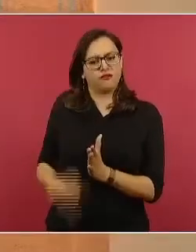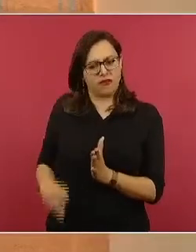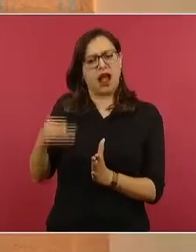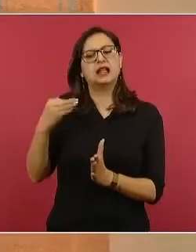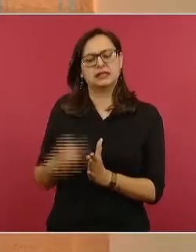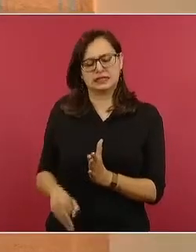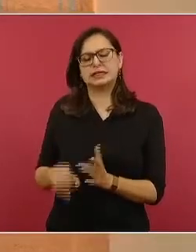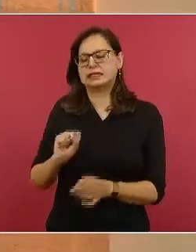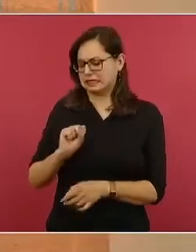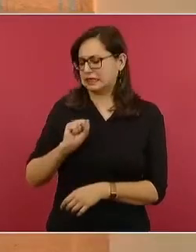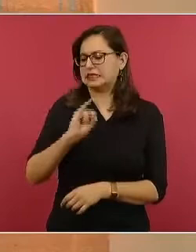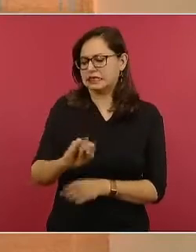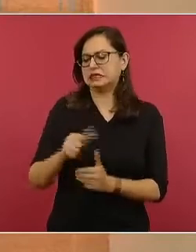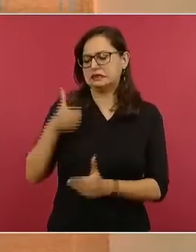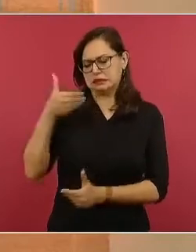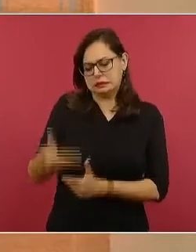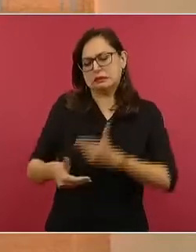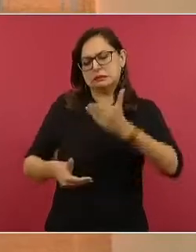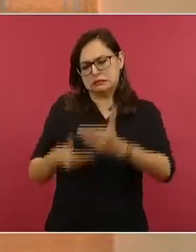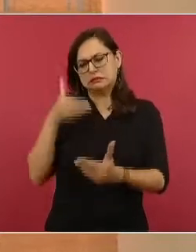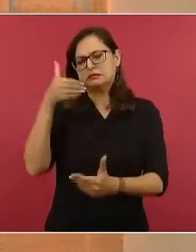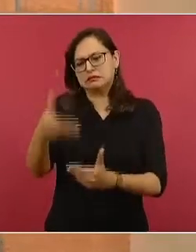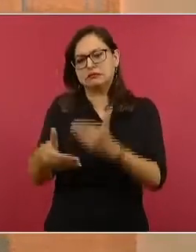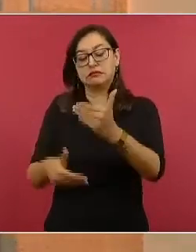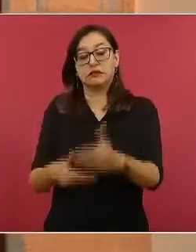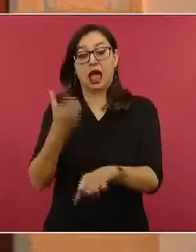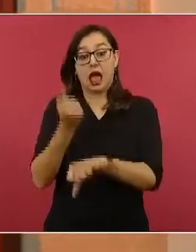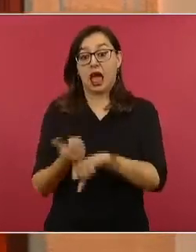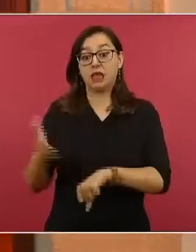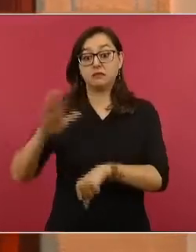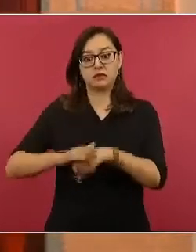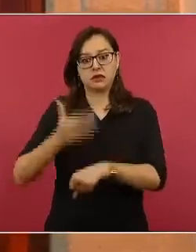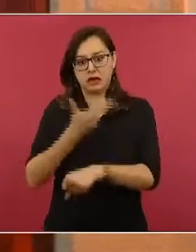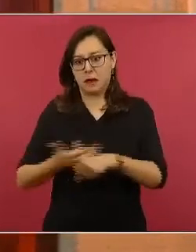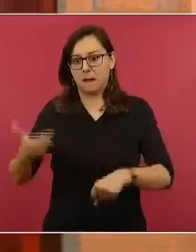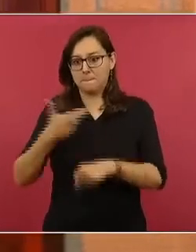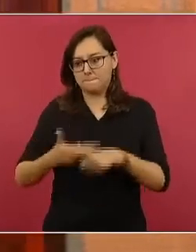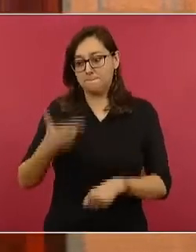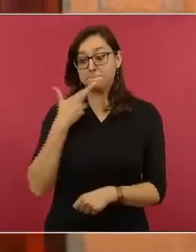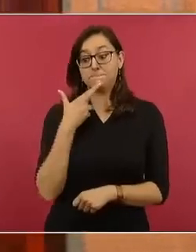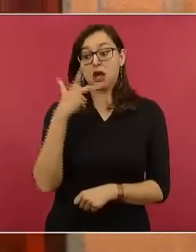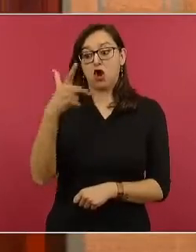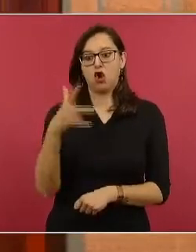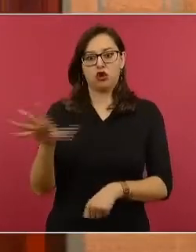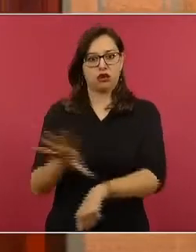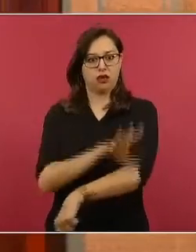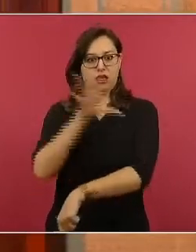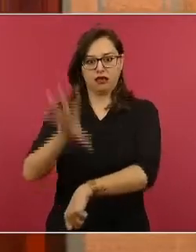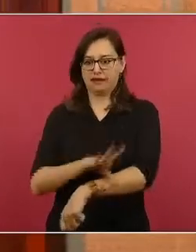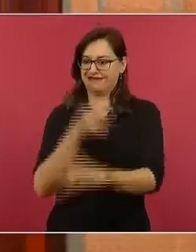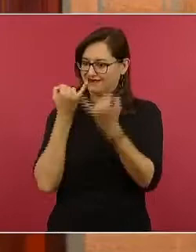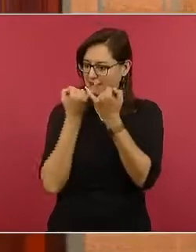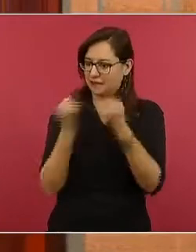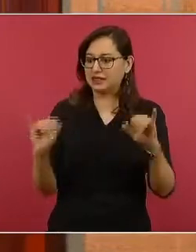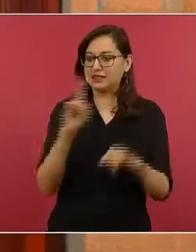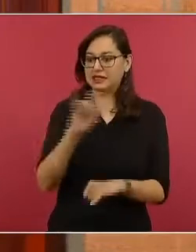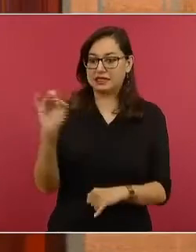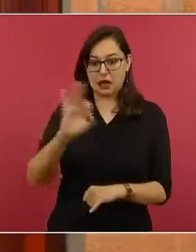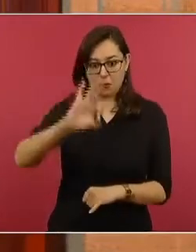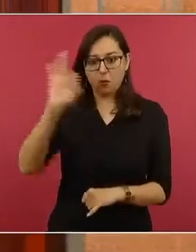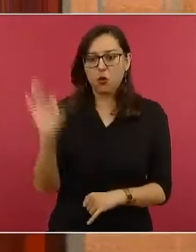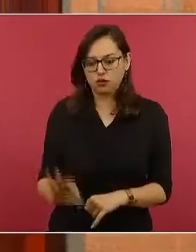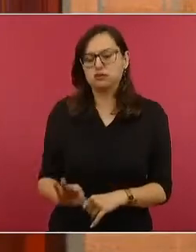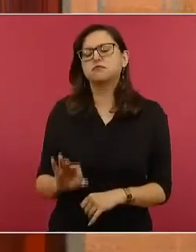una eficiencia administrativa para lograr nuestra independencia energética. Sería